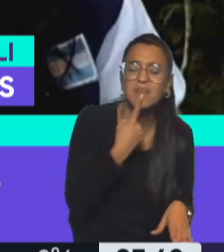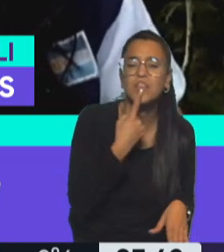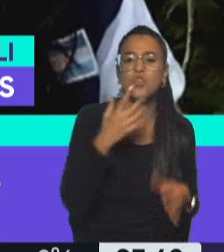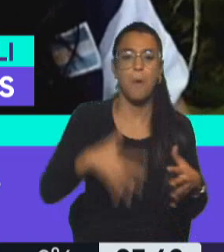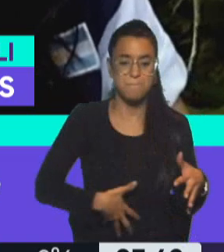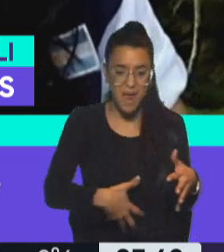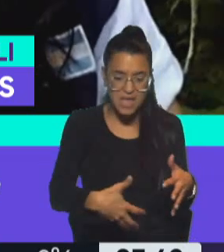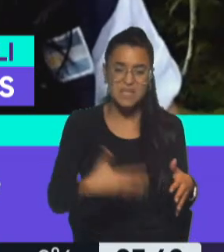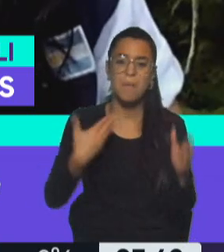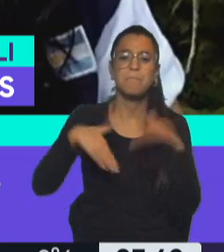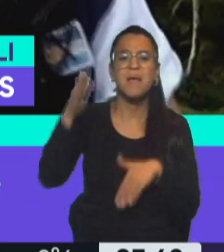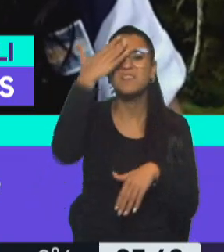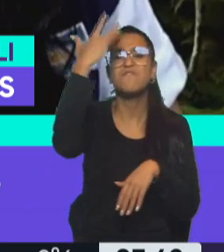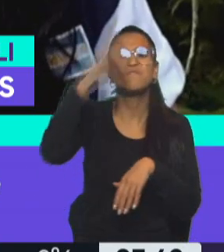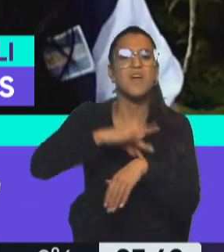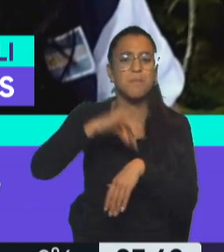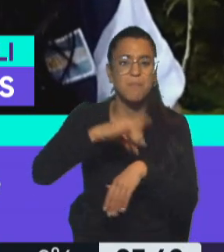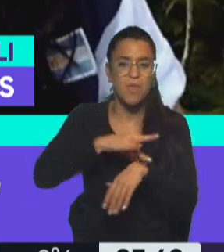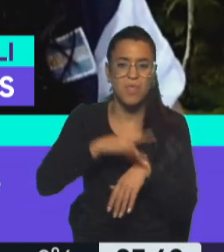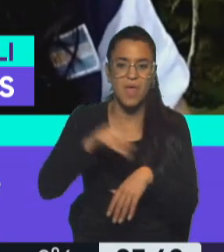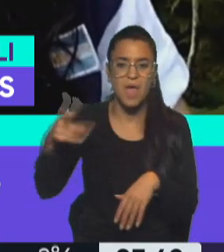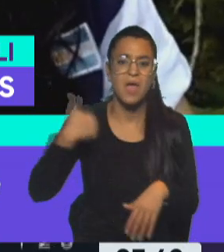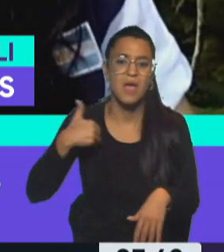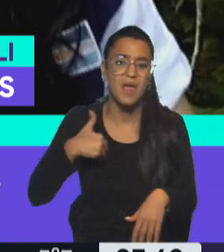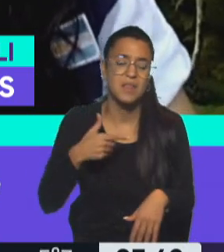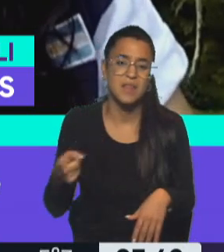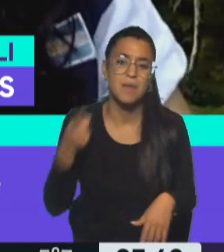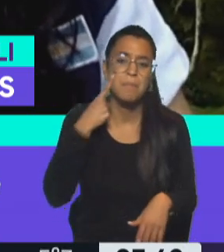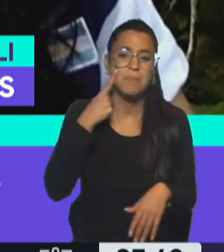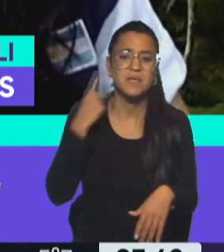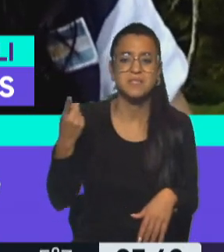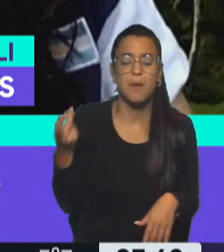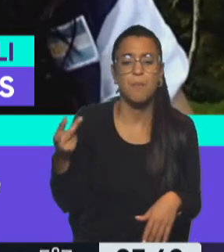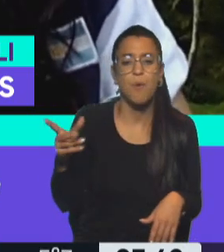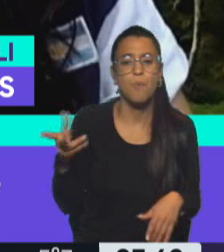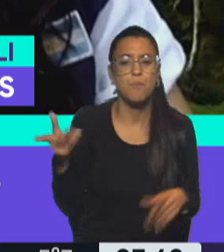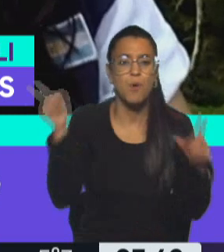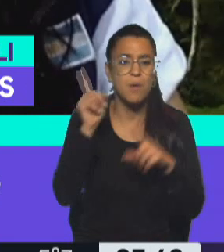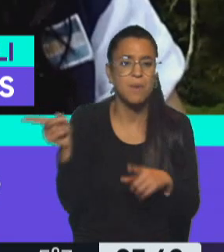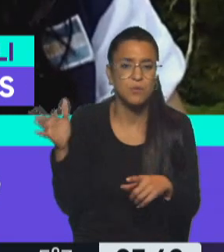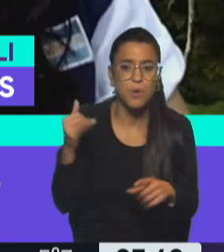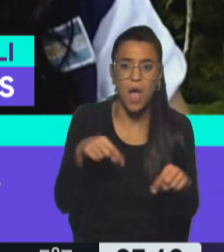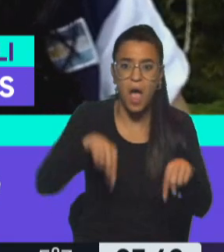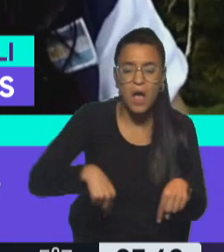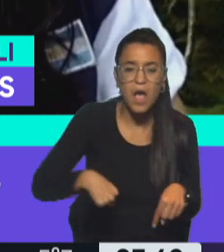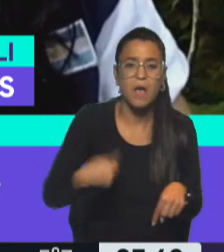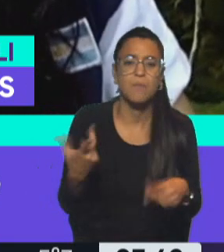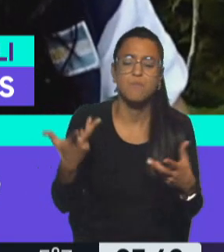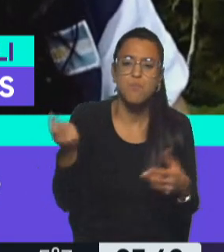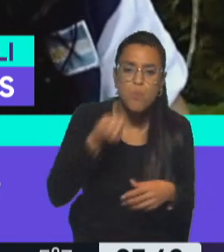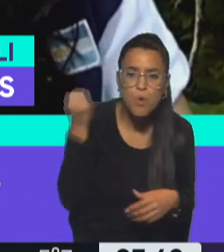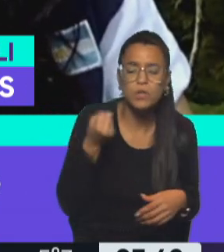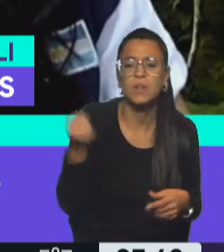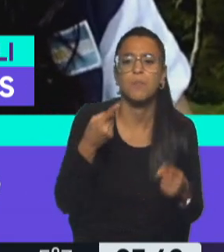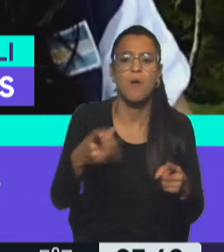con patologías que quizá en Argentina consideramos problemas cotidianos y que aquí son muy importantes porque tienen que ver con